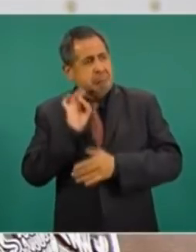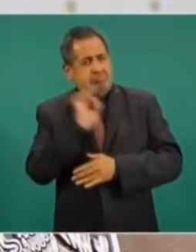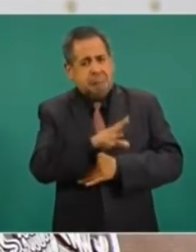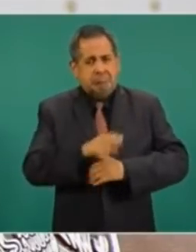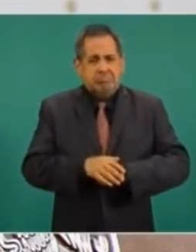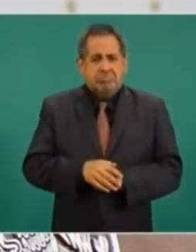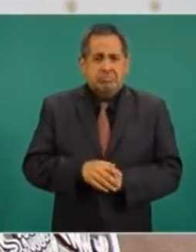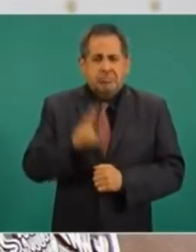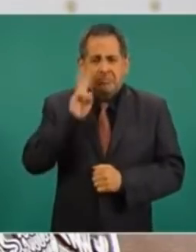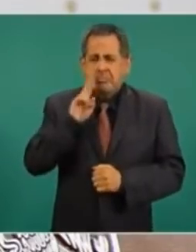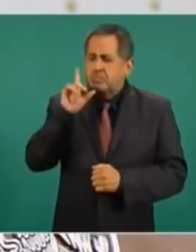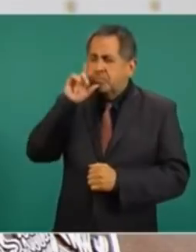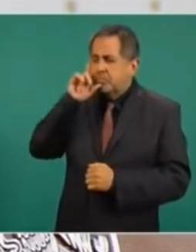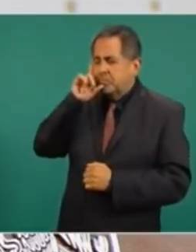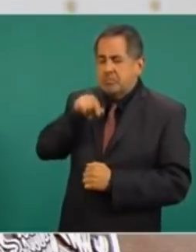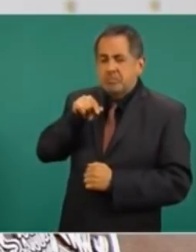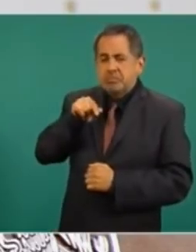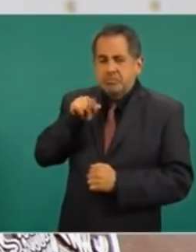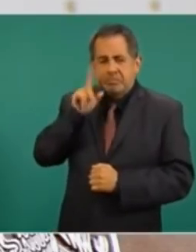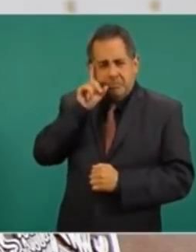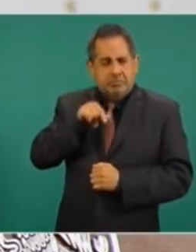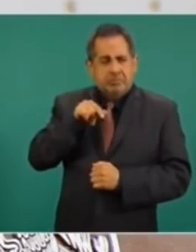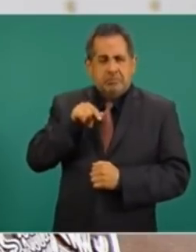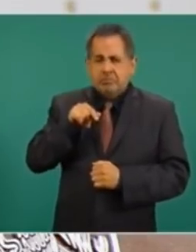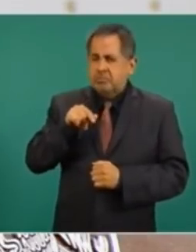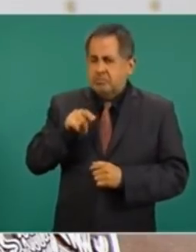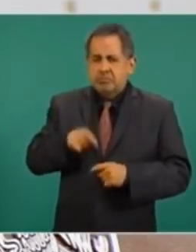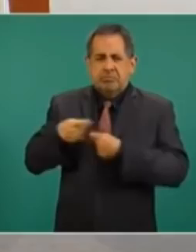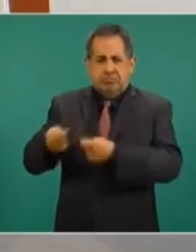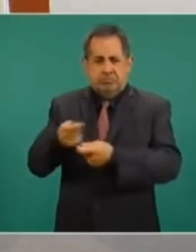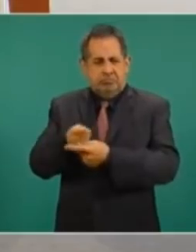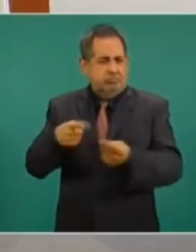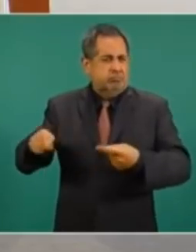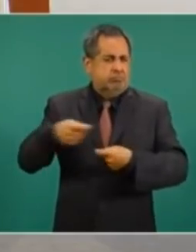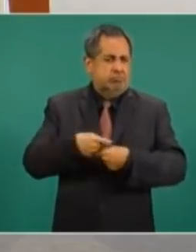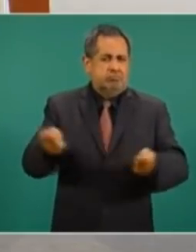a ver si mañana se las entregamos,